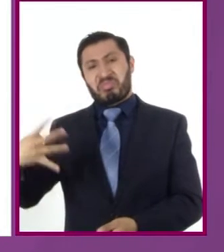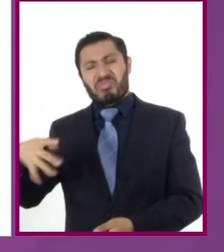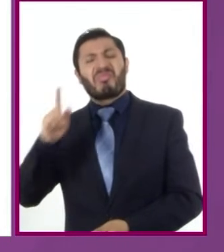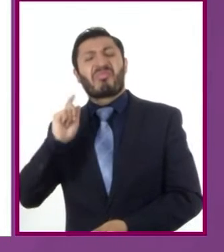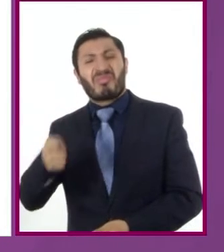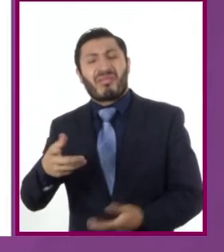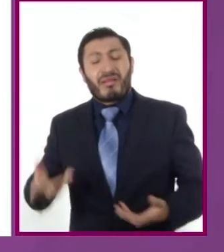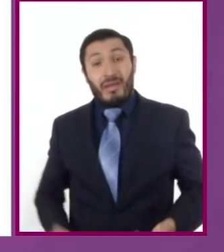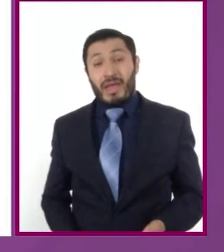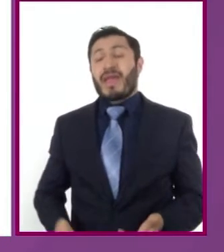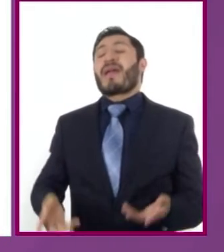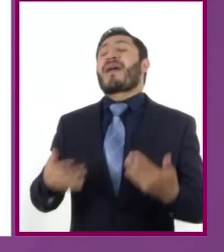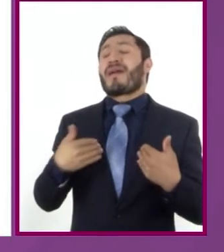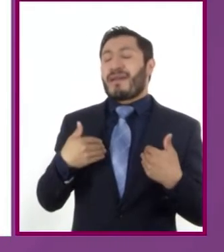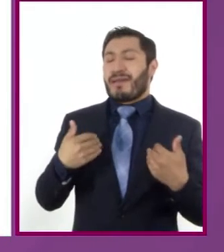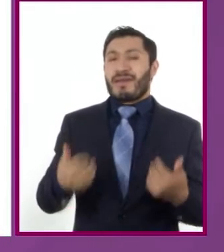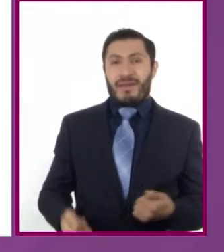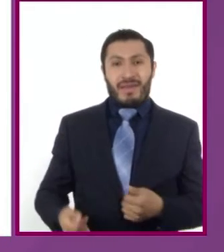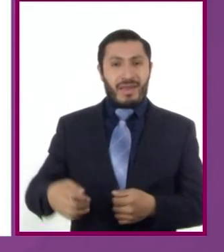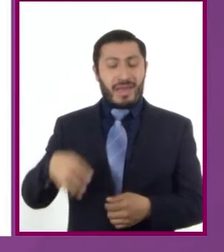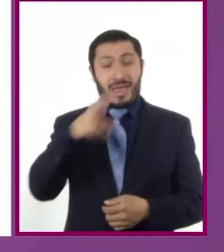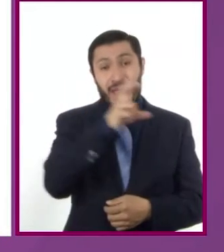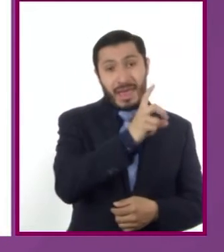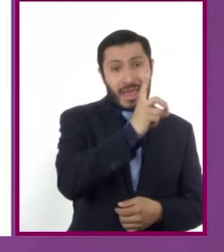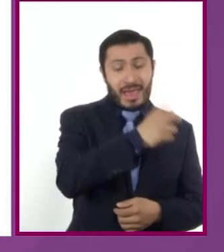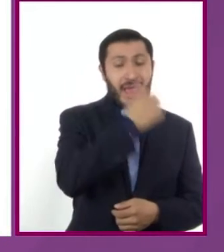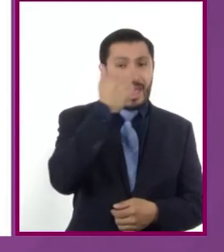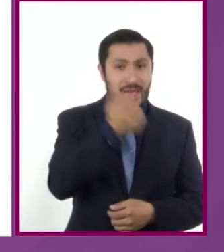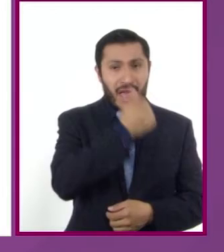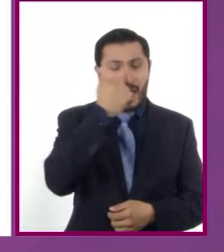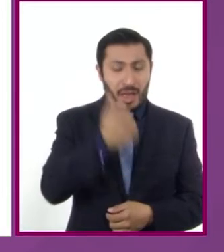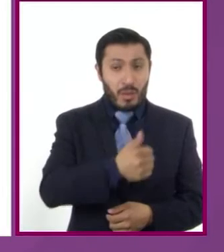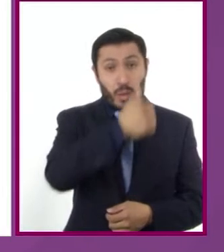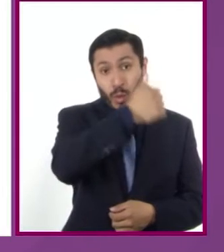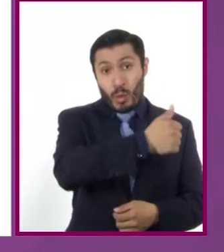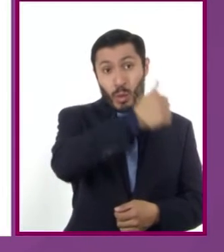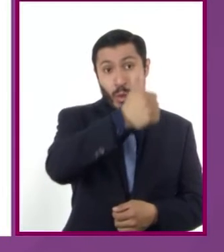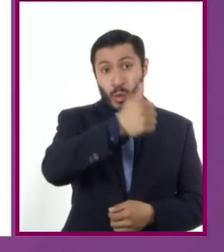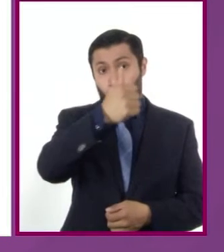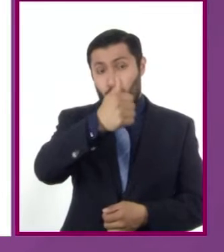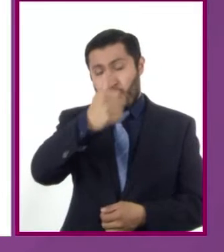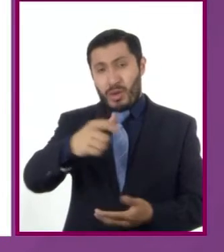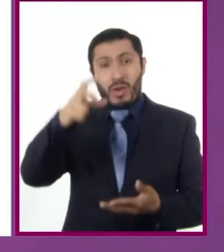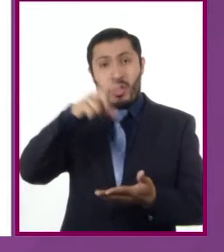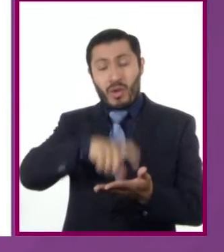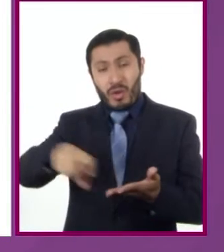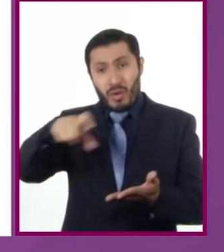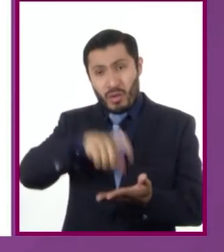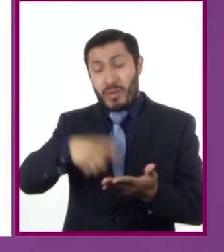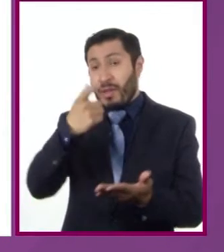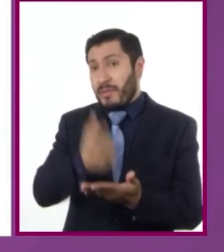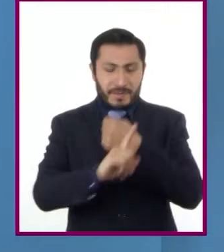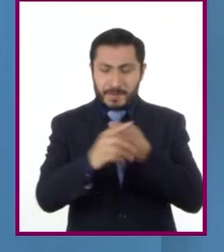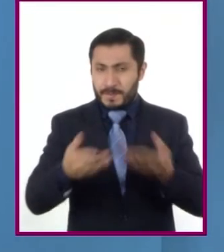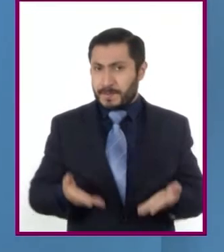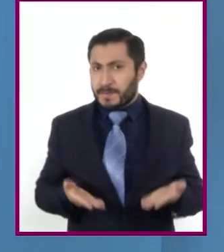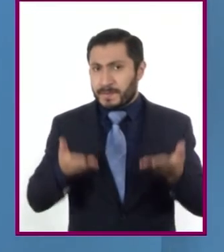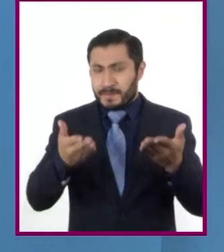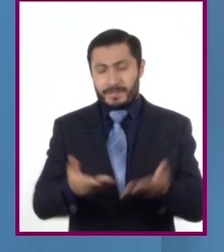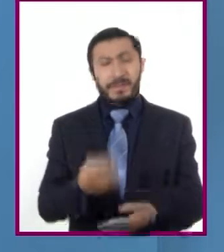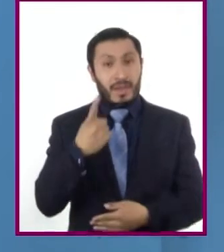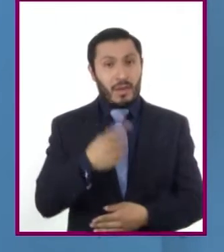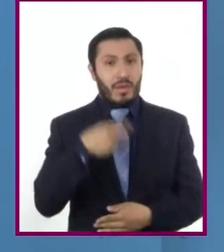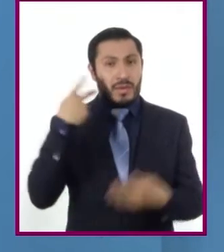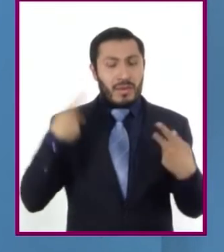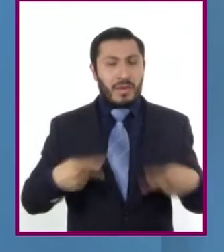valor? Significa que por 30 estudiantes que asistan a la excursión, el boleto costará 14 pesos. Un